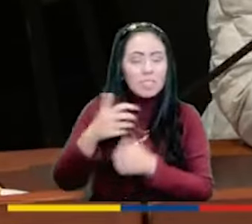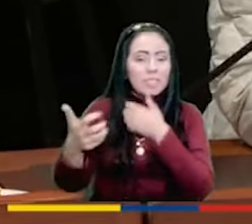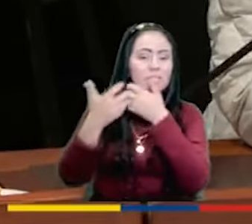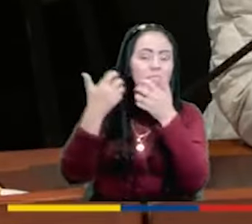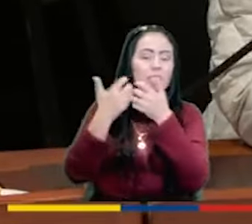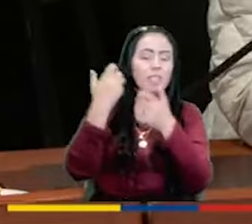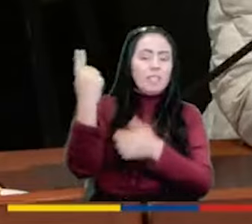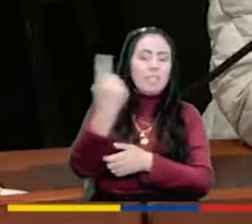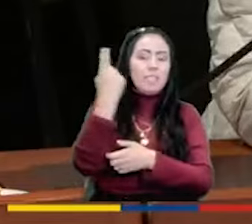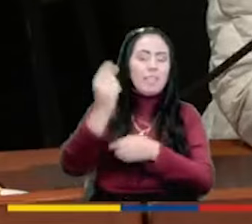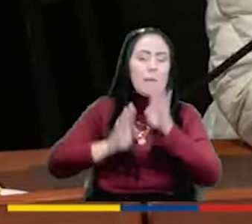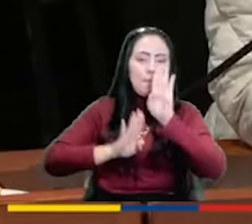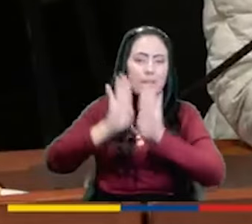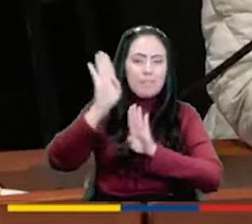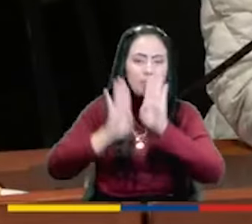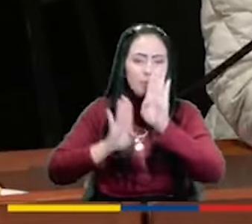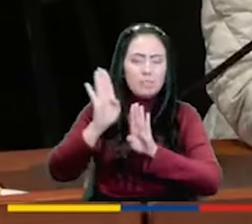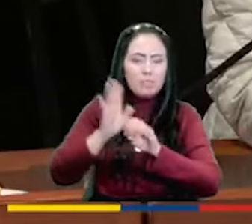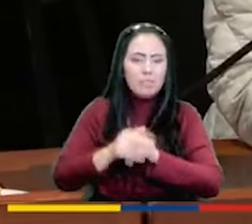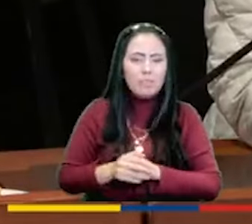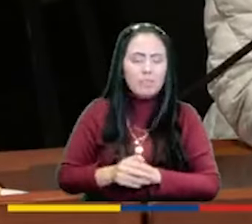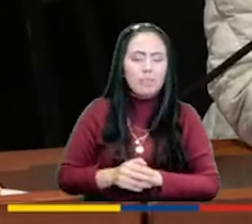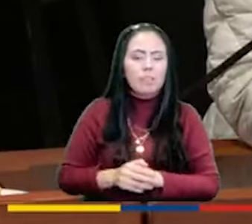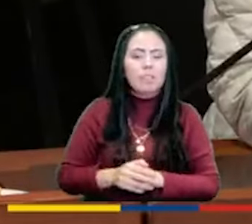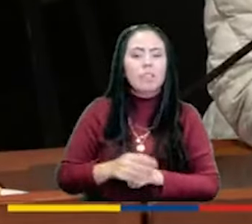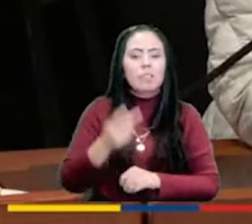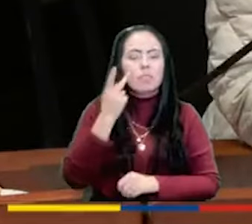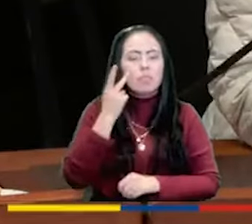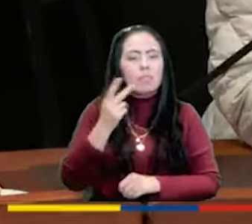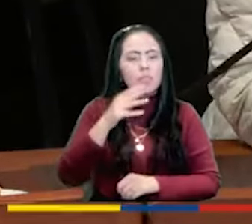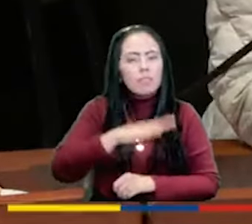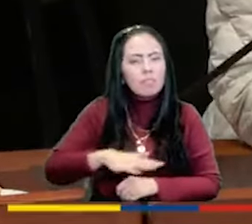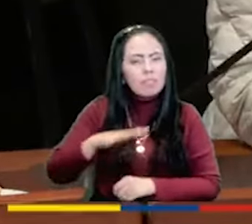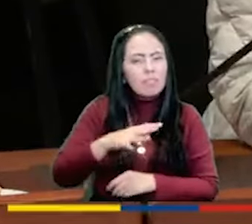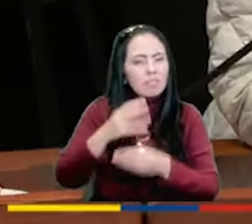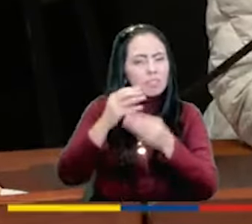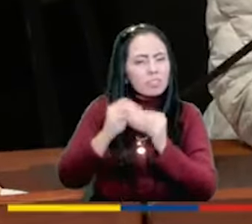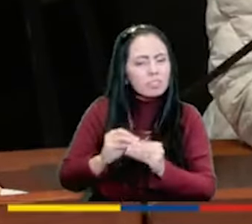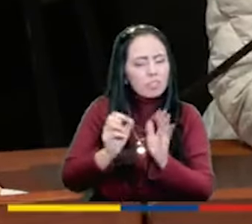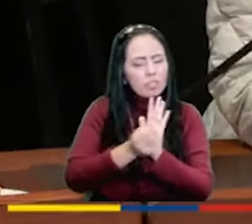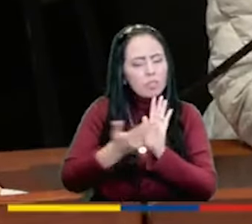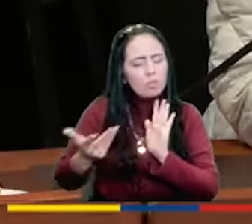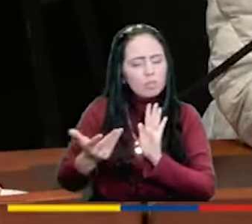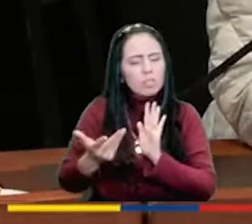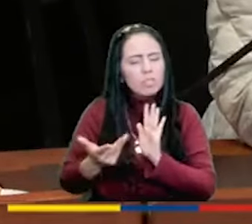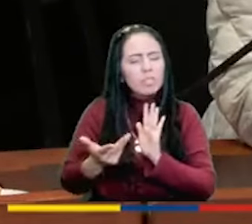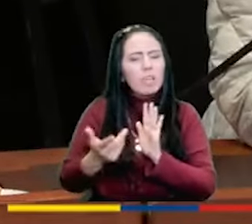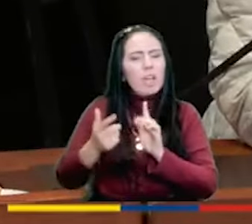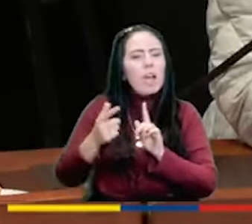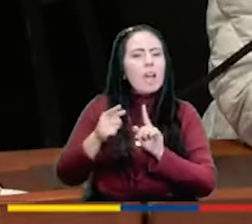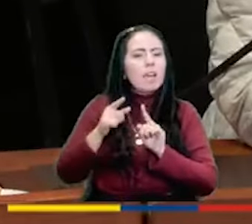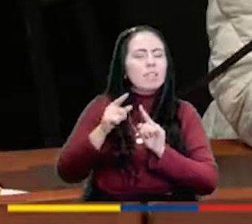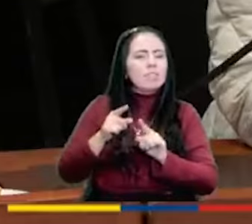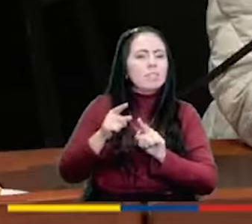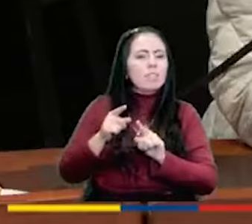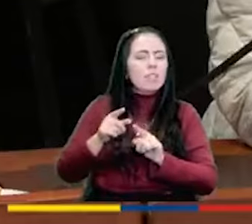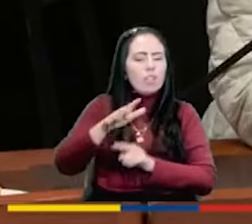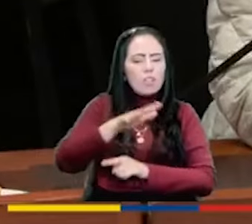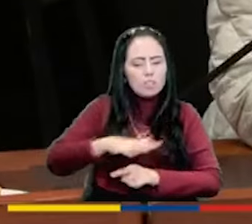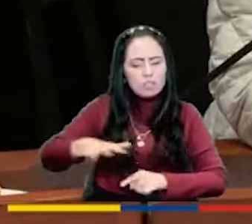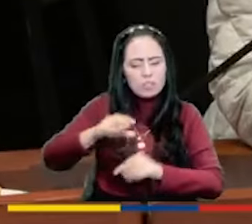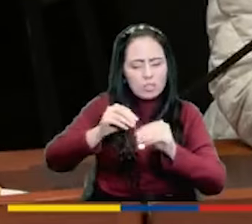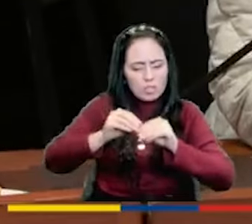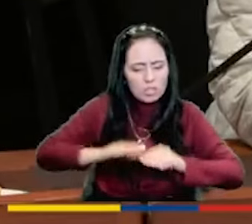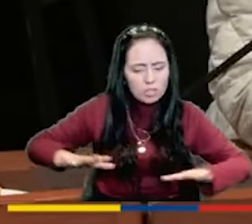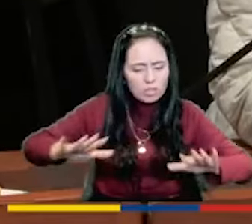de participación, si lo podemos mirar, uno mira los recursos que se definen hacia esos